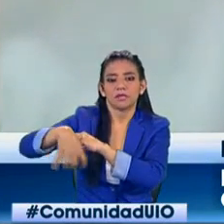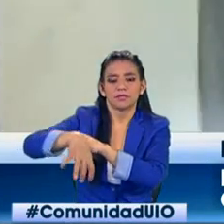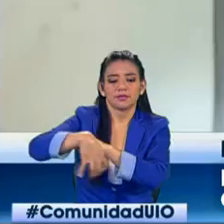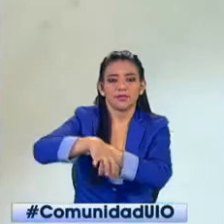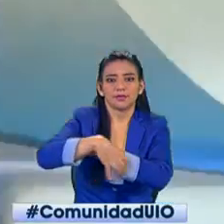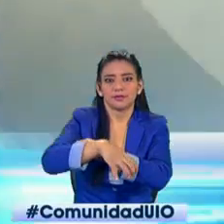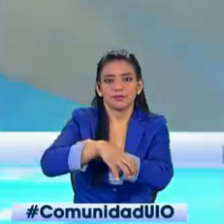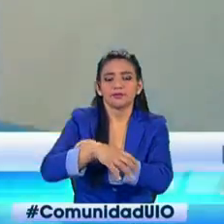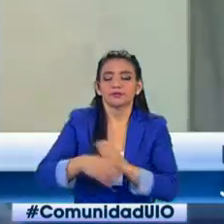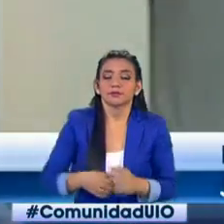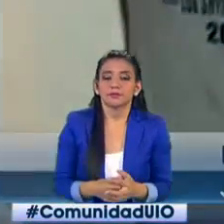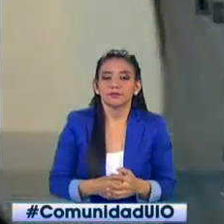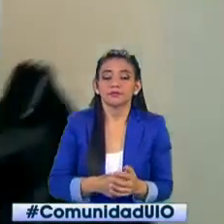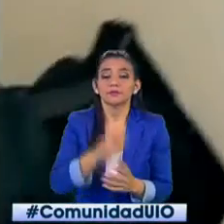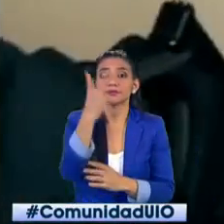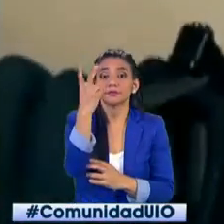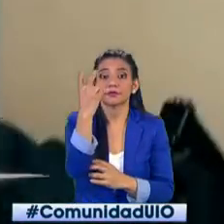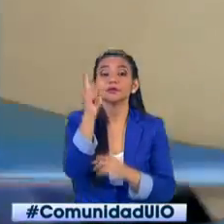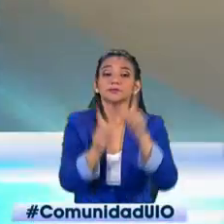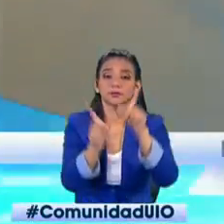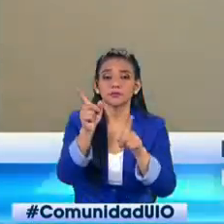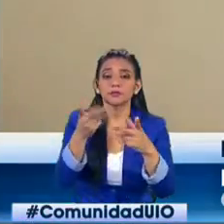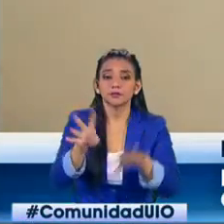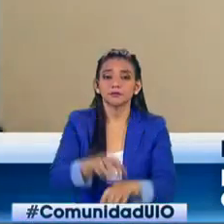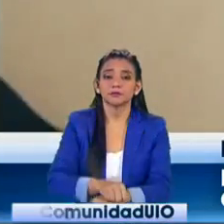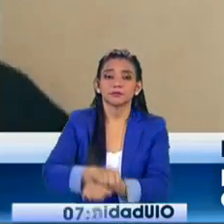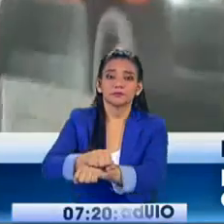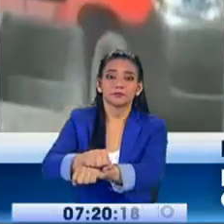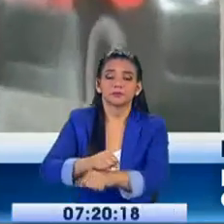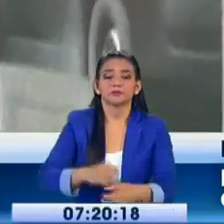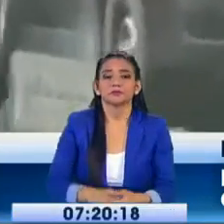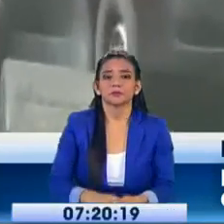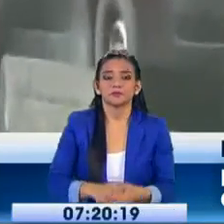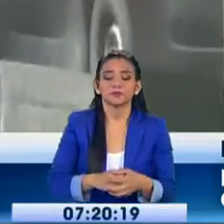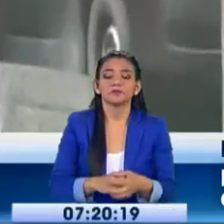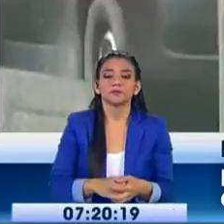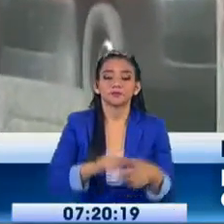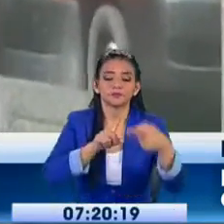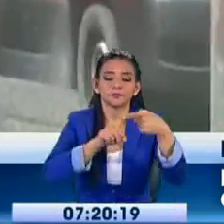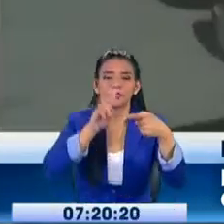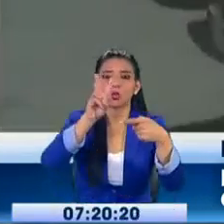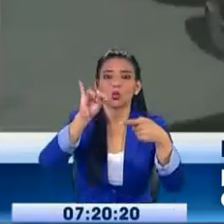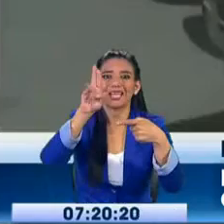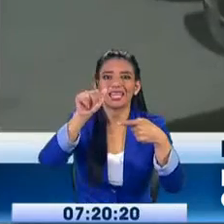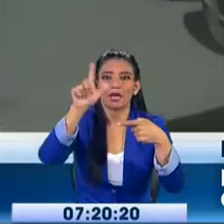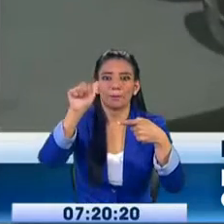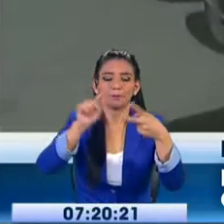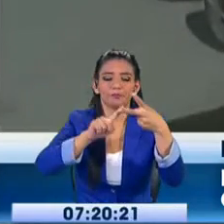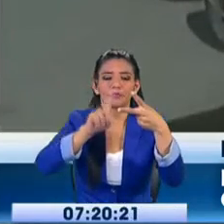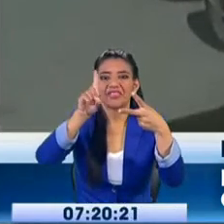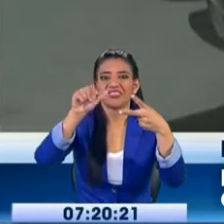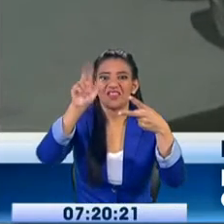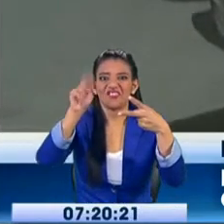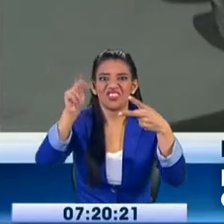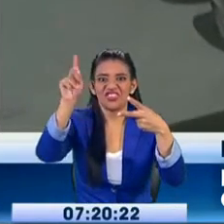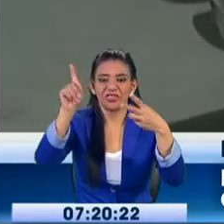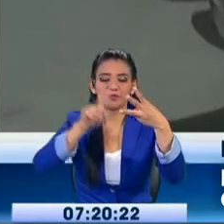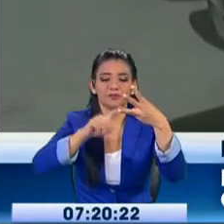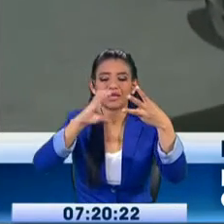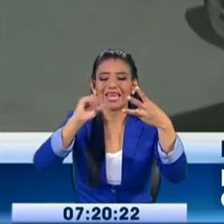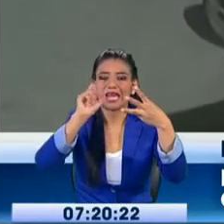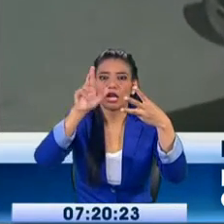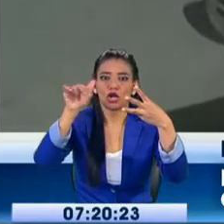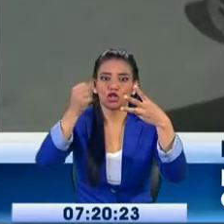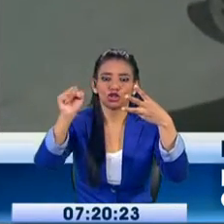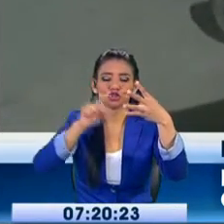autopartes. 12 personas fueron detenidas. William B., David B., William E., Julio C., Carlos F.,